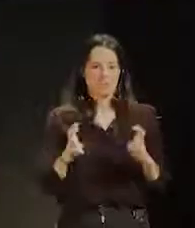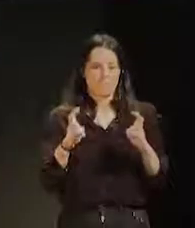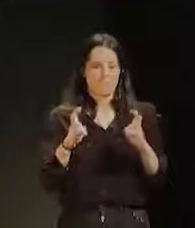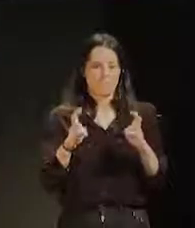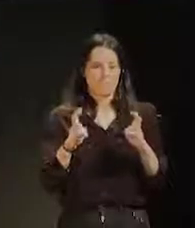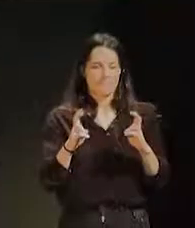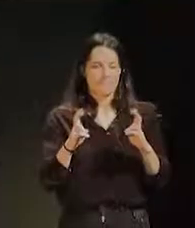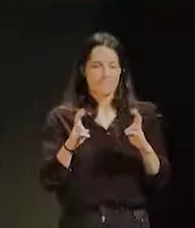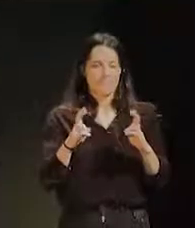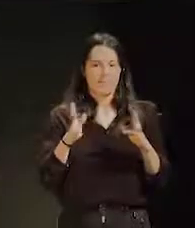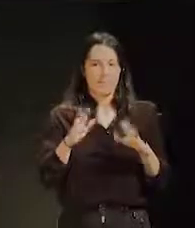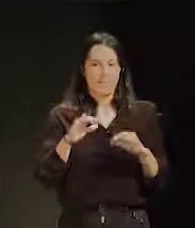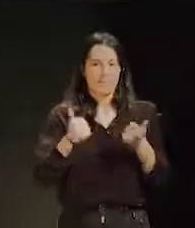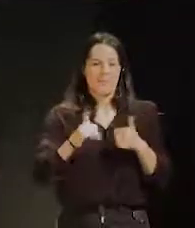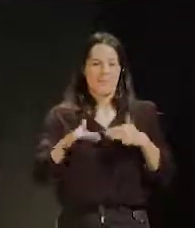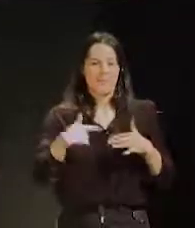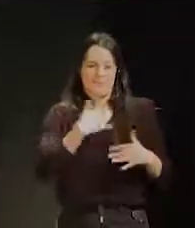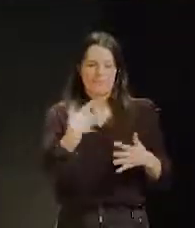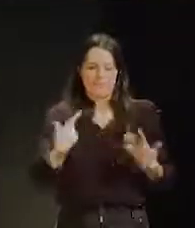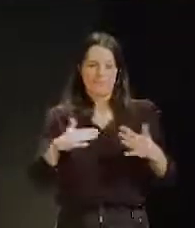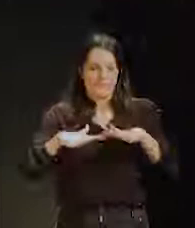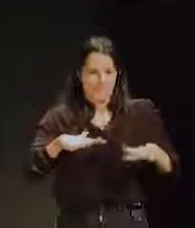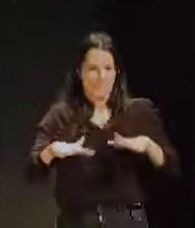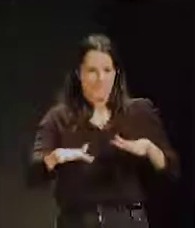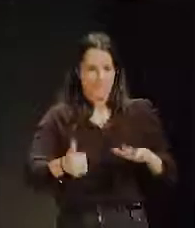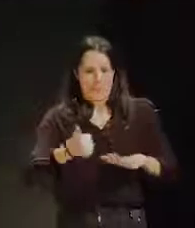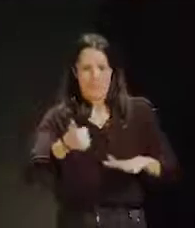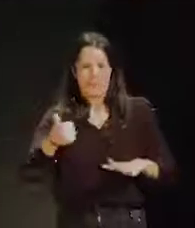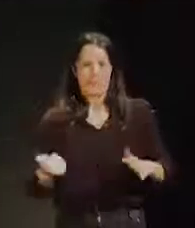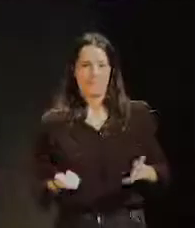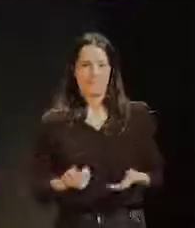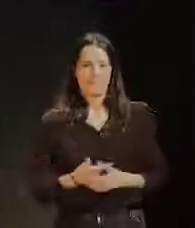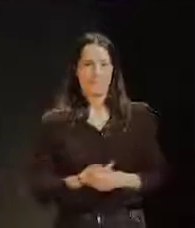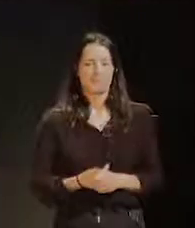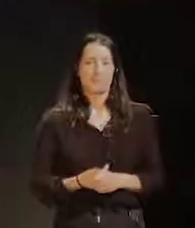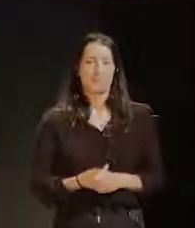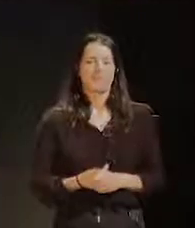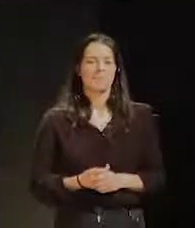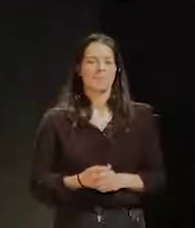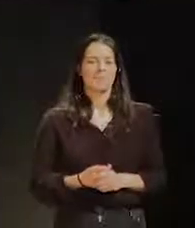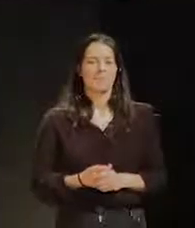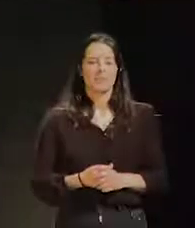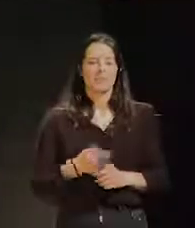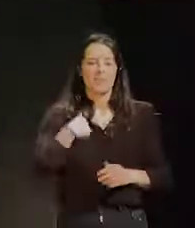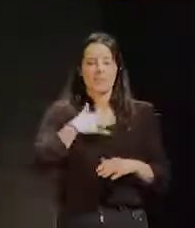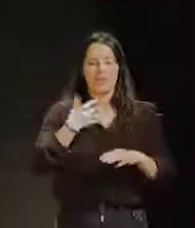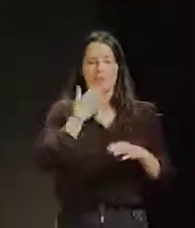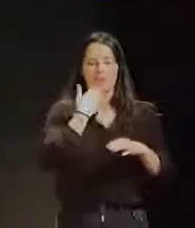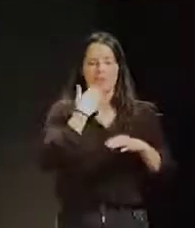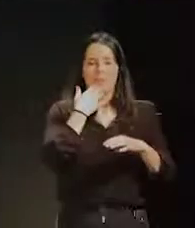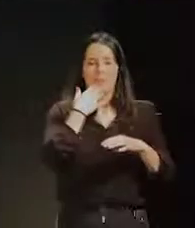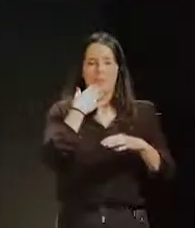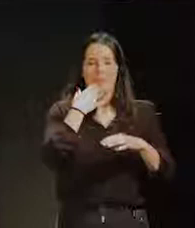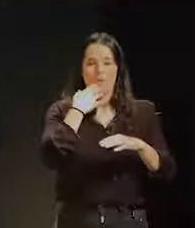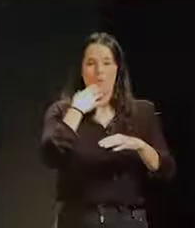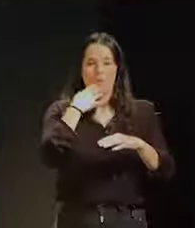todo. Lo mismo colgarme de una tela, que tirarme por el piso, que me